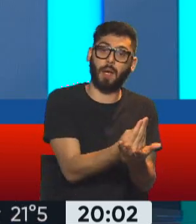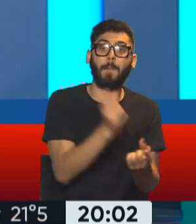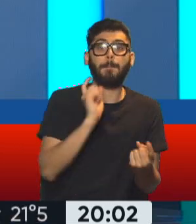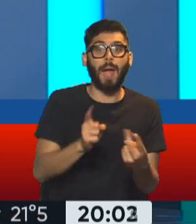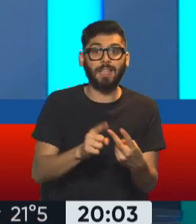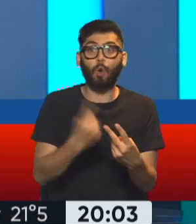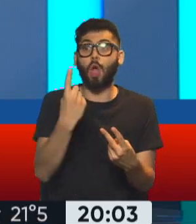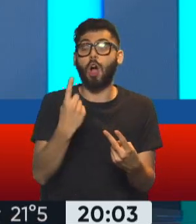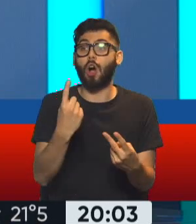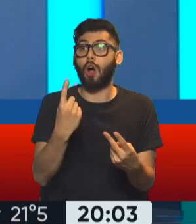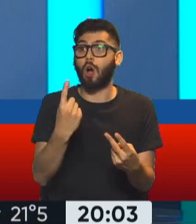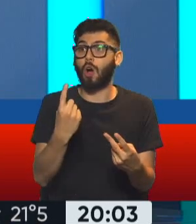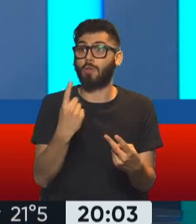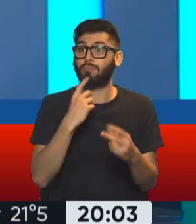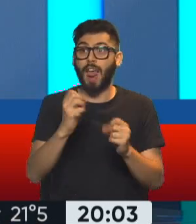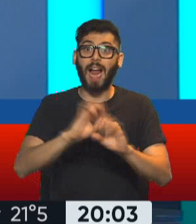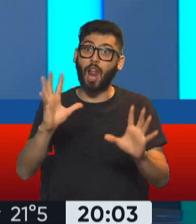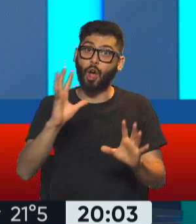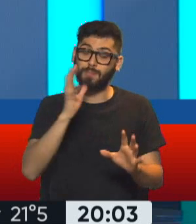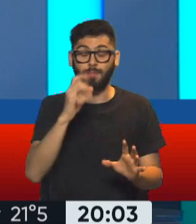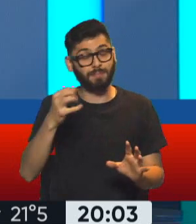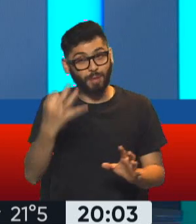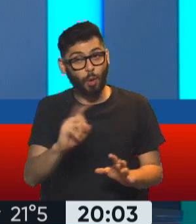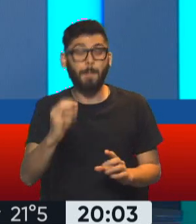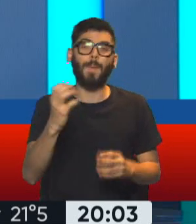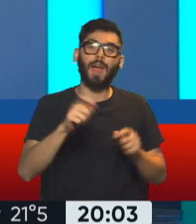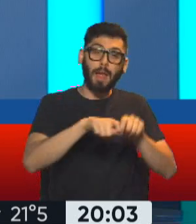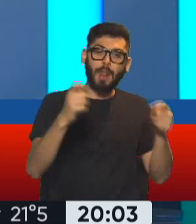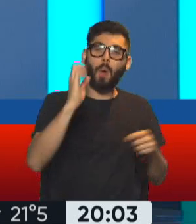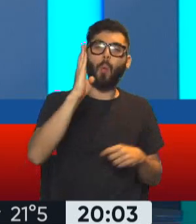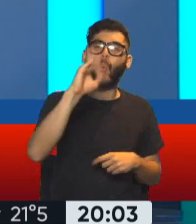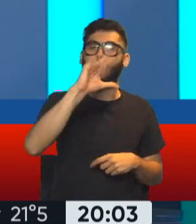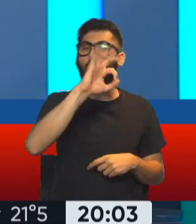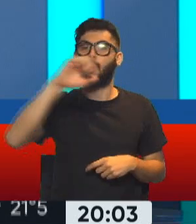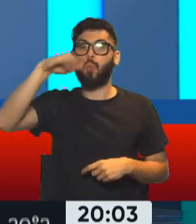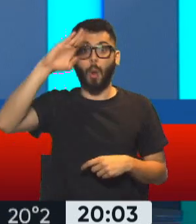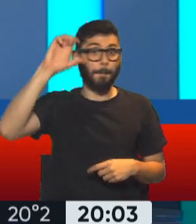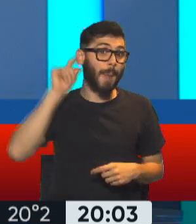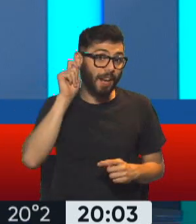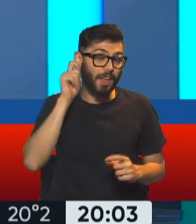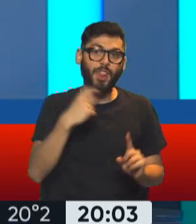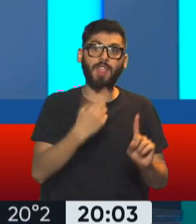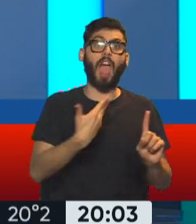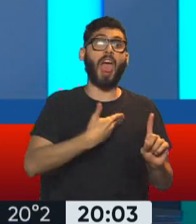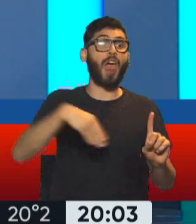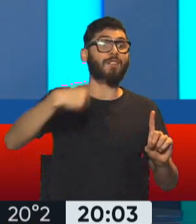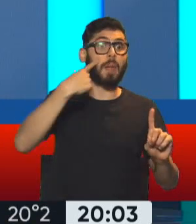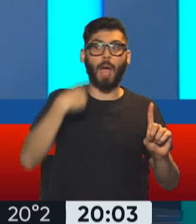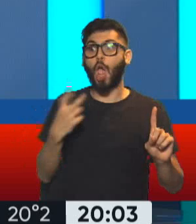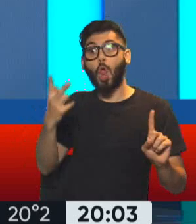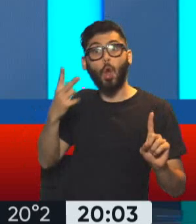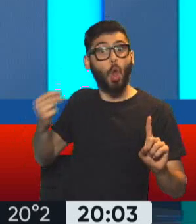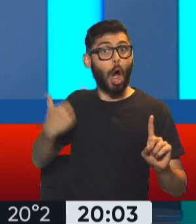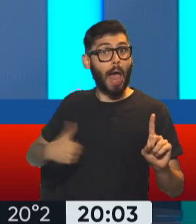en la semana circuló a través de la agencia Bloomberg la información de que el Fondo Monetario Internacional había rechazado la propuesta de Argentina con respecto a las tasas. Esa información